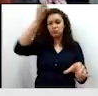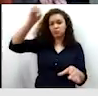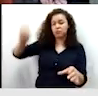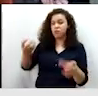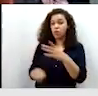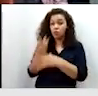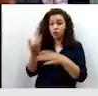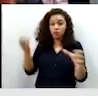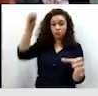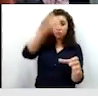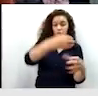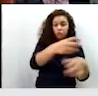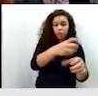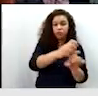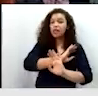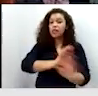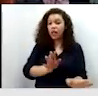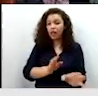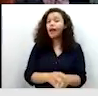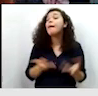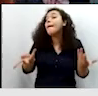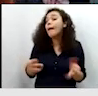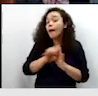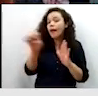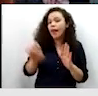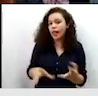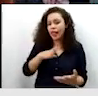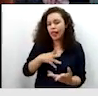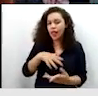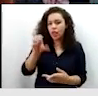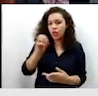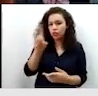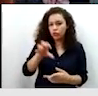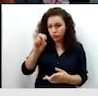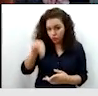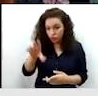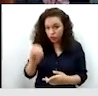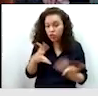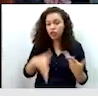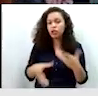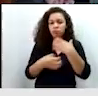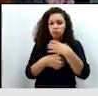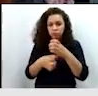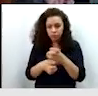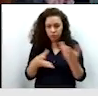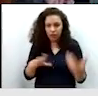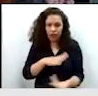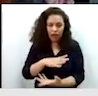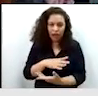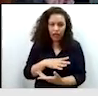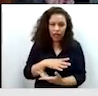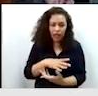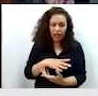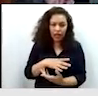tubo, colocan y vuelven a sellar. Pero, por ejemplo, cuando ya tiene que ver con lo de ozono, pues tienen que ver que los contenedores estén